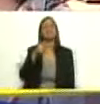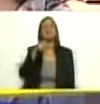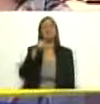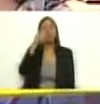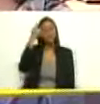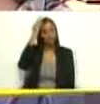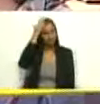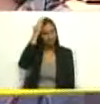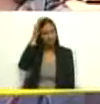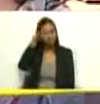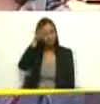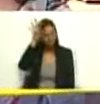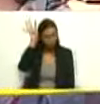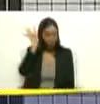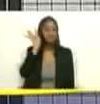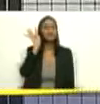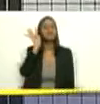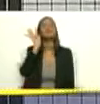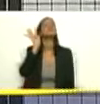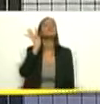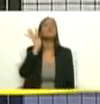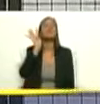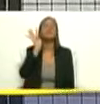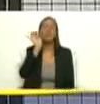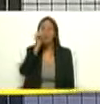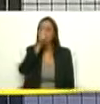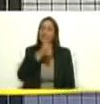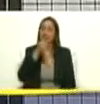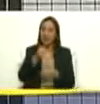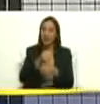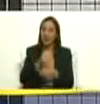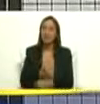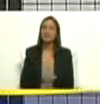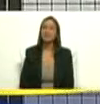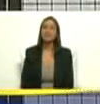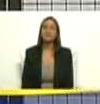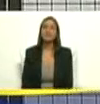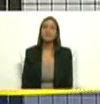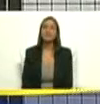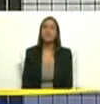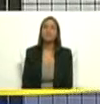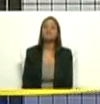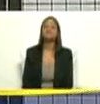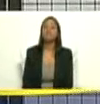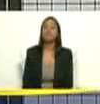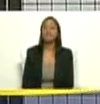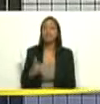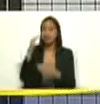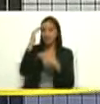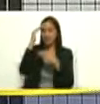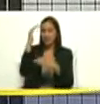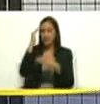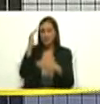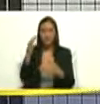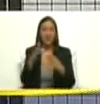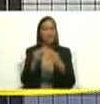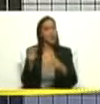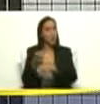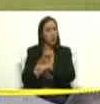Colorado Igualmente mi saludo a todos los gobernadores